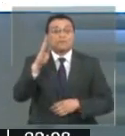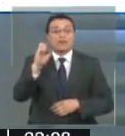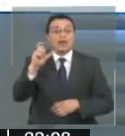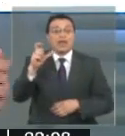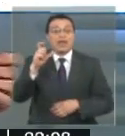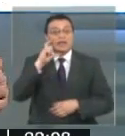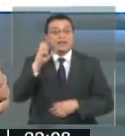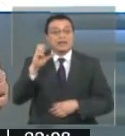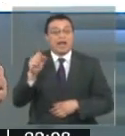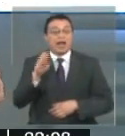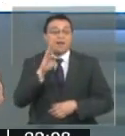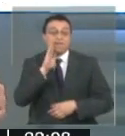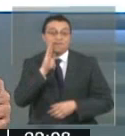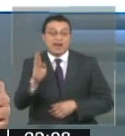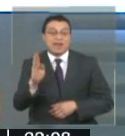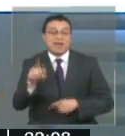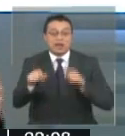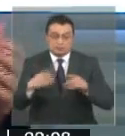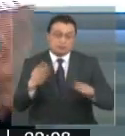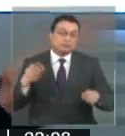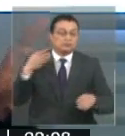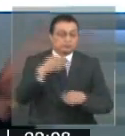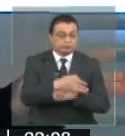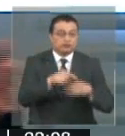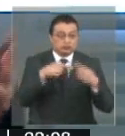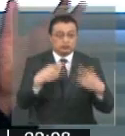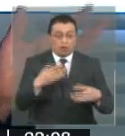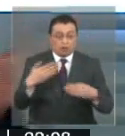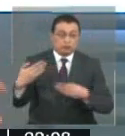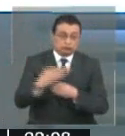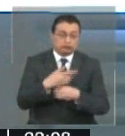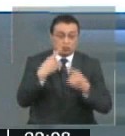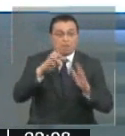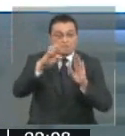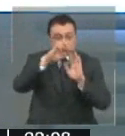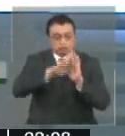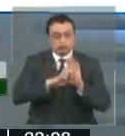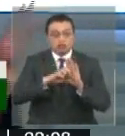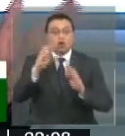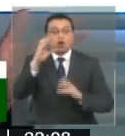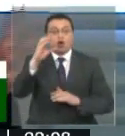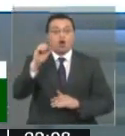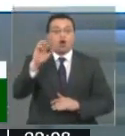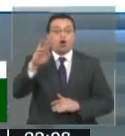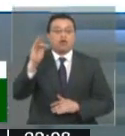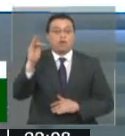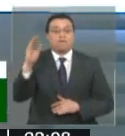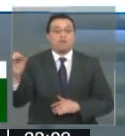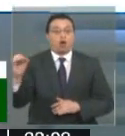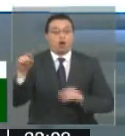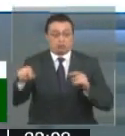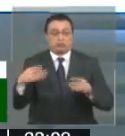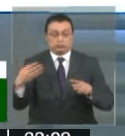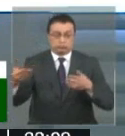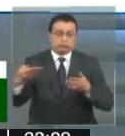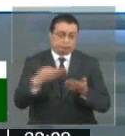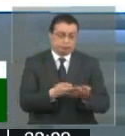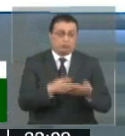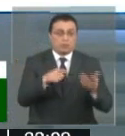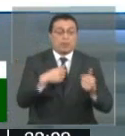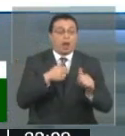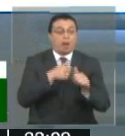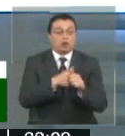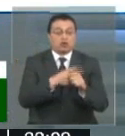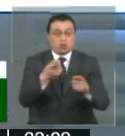preguntar por eso. Sí. Fue una muy buena iniciativa que ocurrió a través de un proyecto de Corfo, con un instrumento Fomento, que apoyó